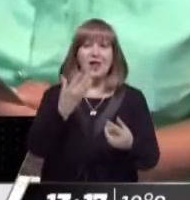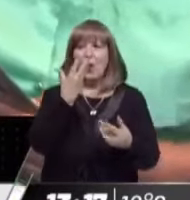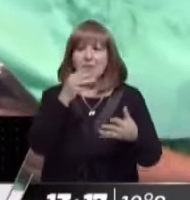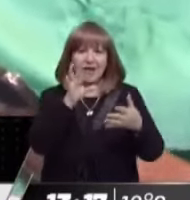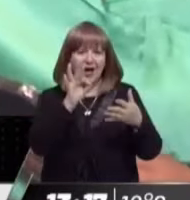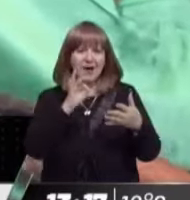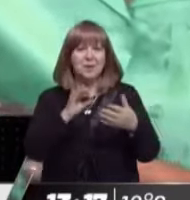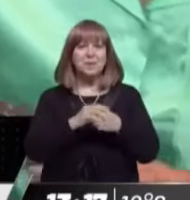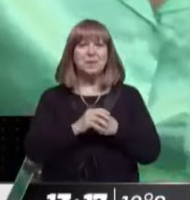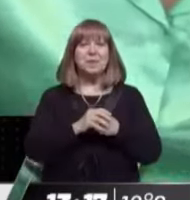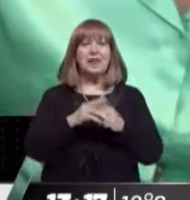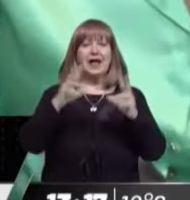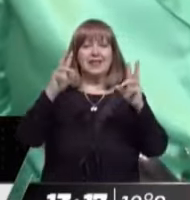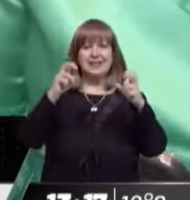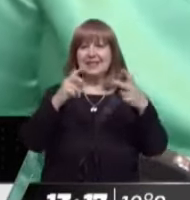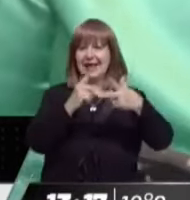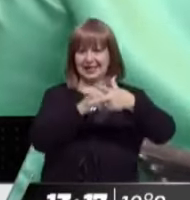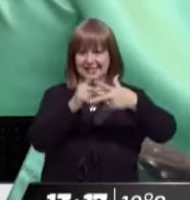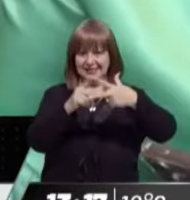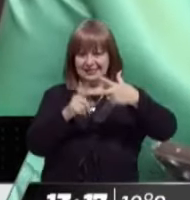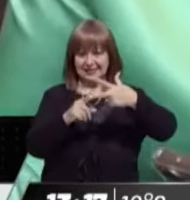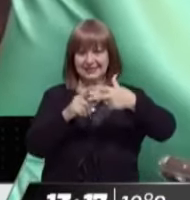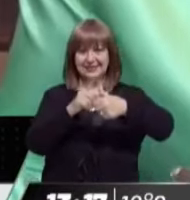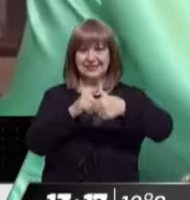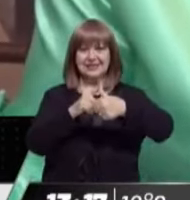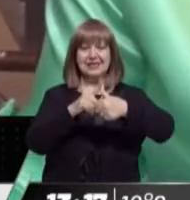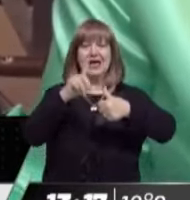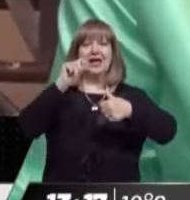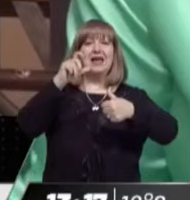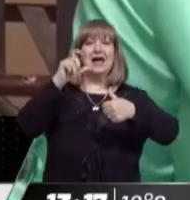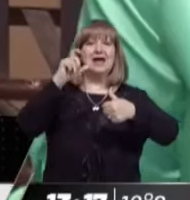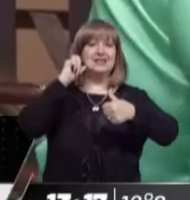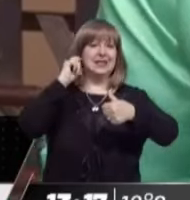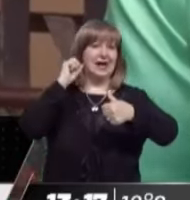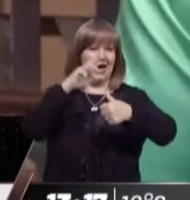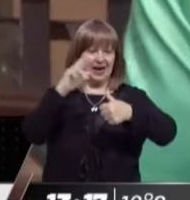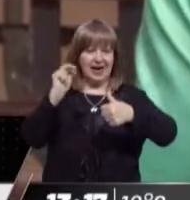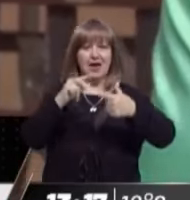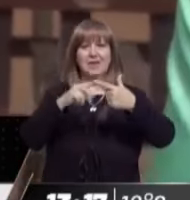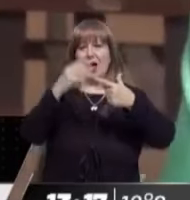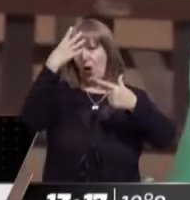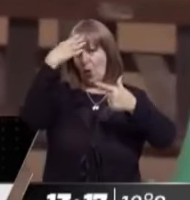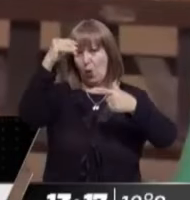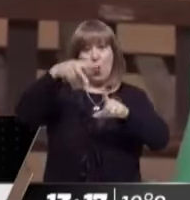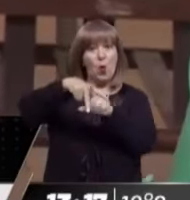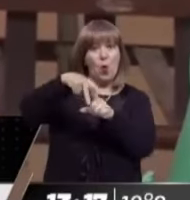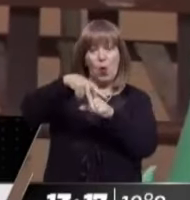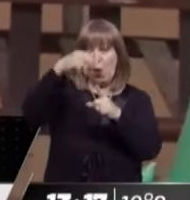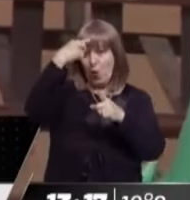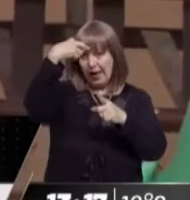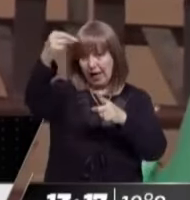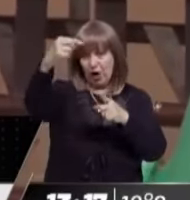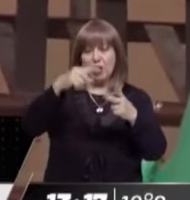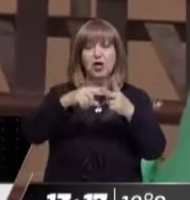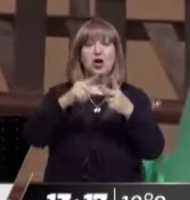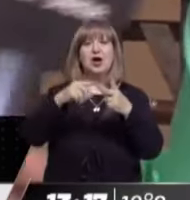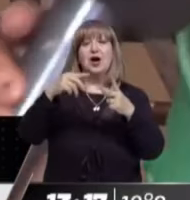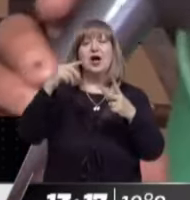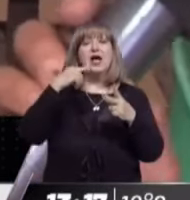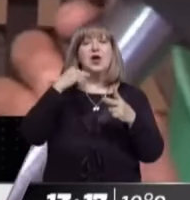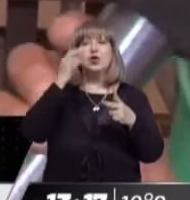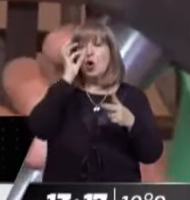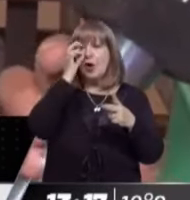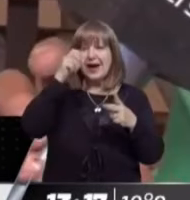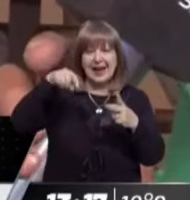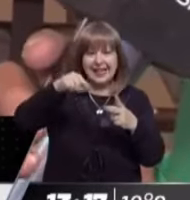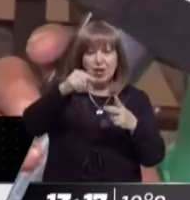gustó? Tengo tres los que me gustaron. Fue La cigarra y la hormiga, El unicornio y El ratón y el león. ¿Por